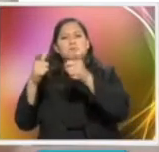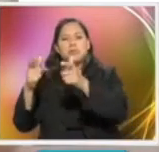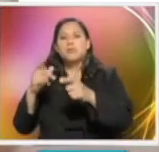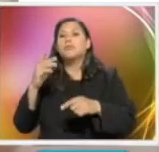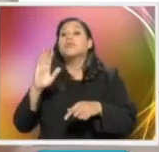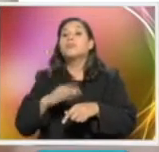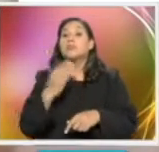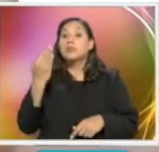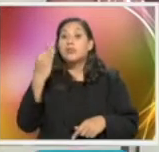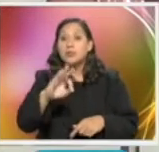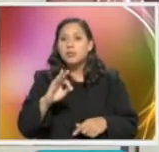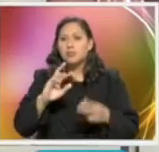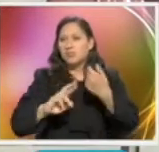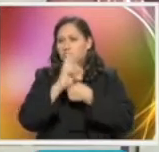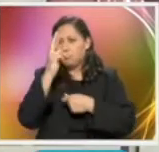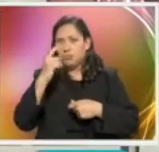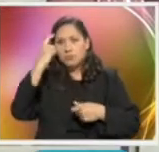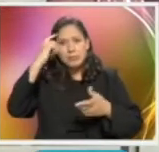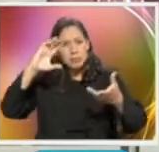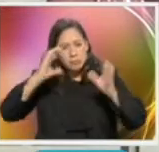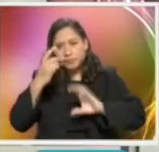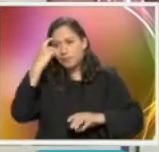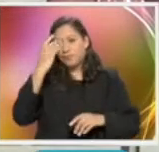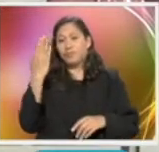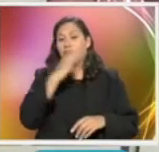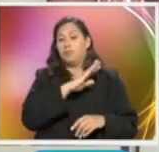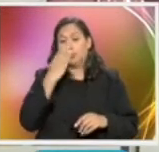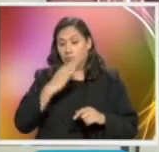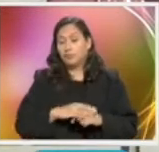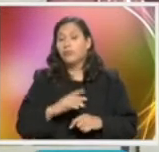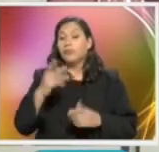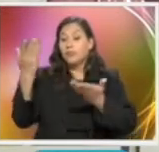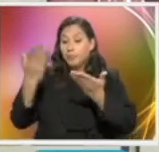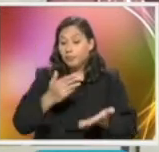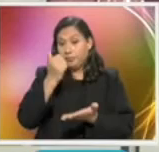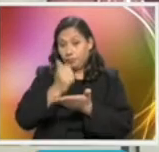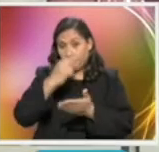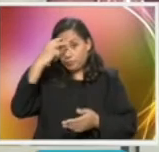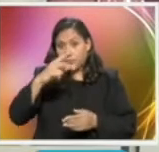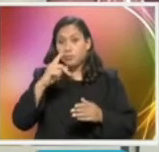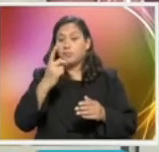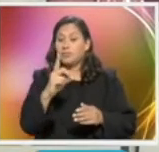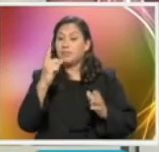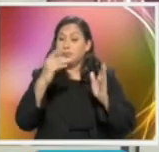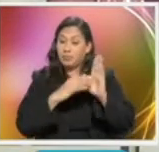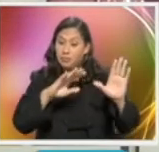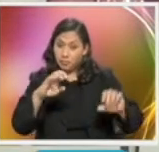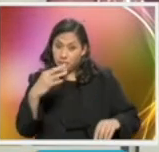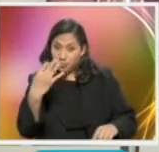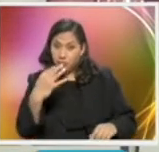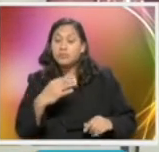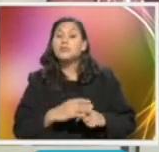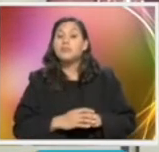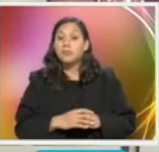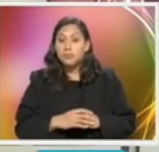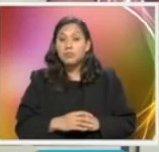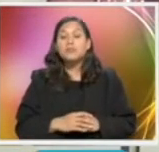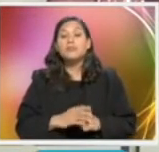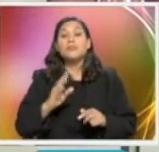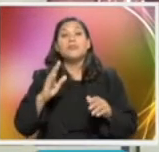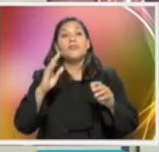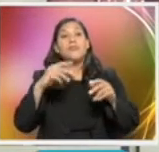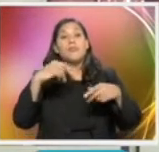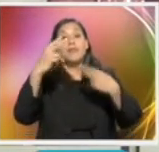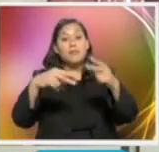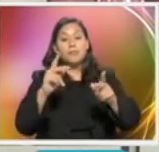O sea, tenía ese tipo de dualidad. Por ejemplo, cuando llega aquí a la Ciudad de México en diciembre de 1914, se va al Panteón Francés